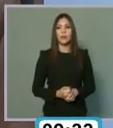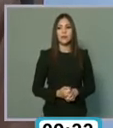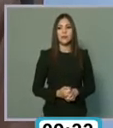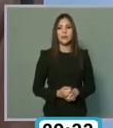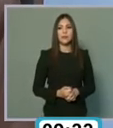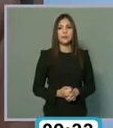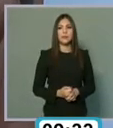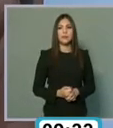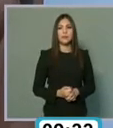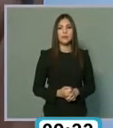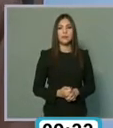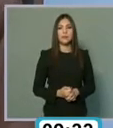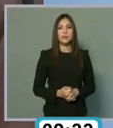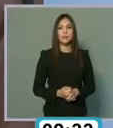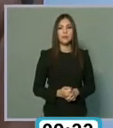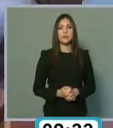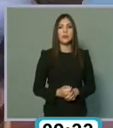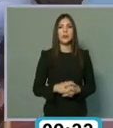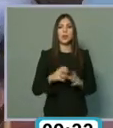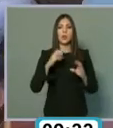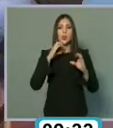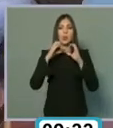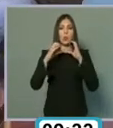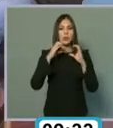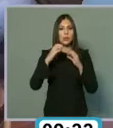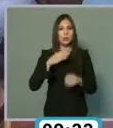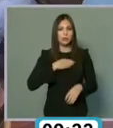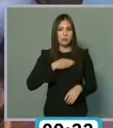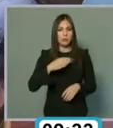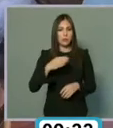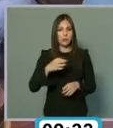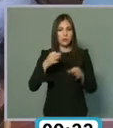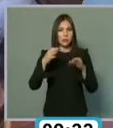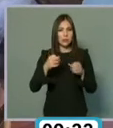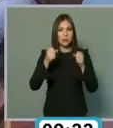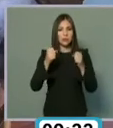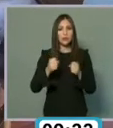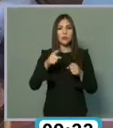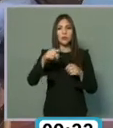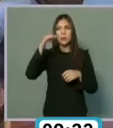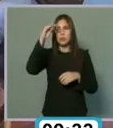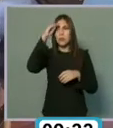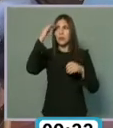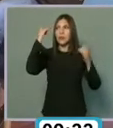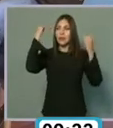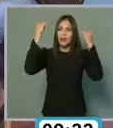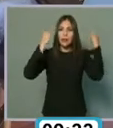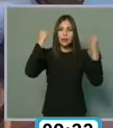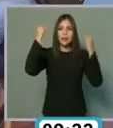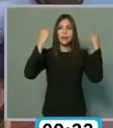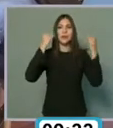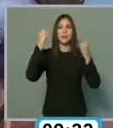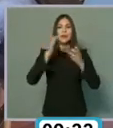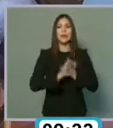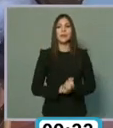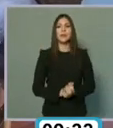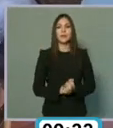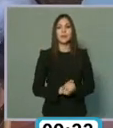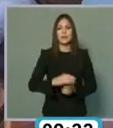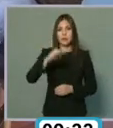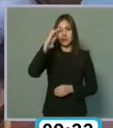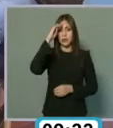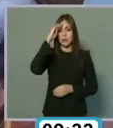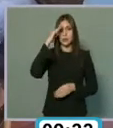la comunicación asertiva, pensamiento creativo, pensamiento